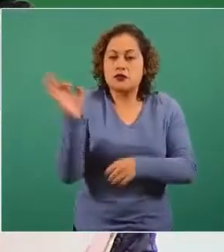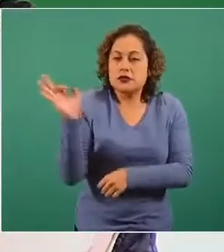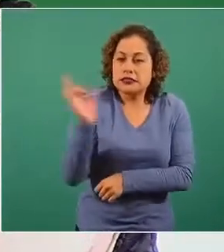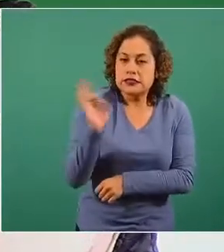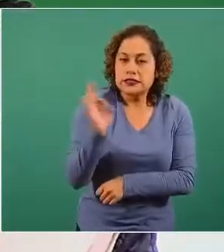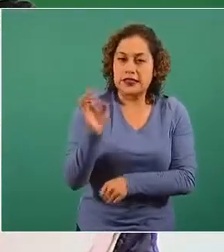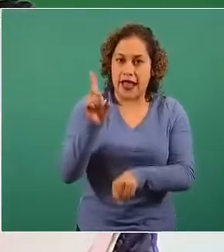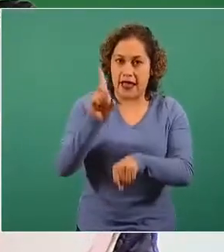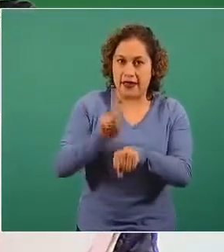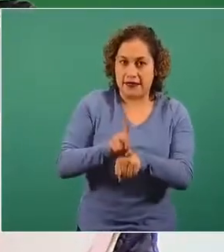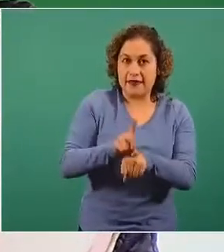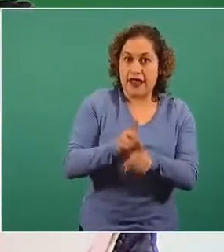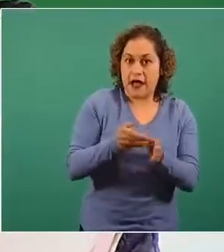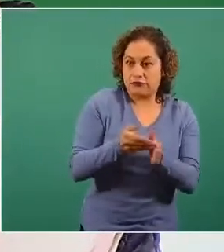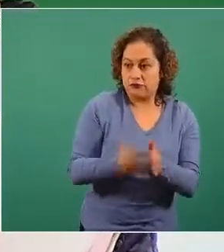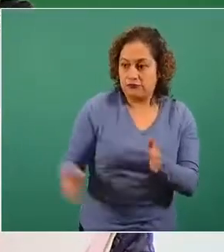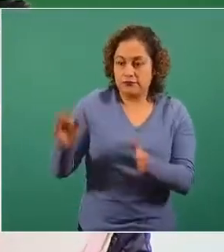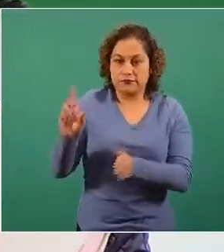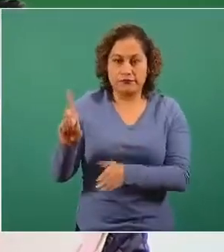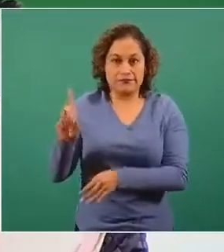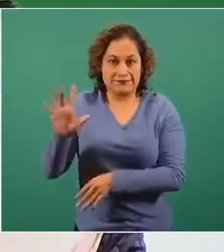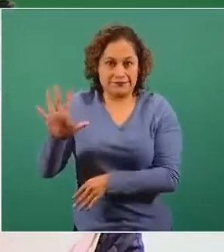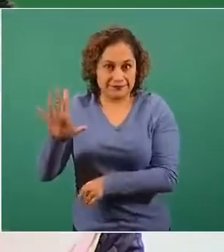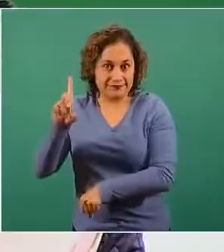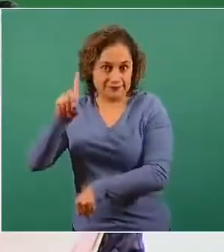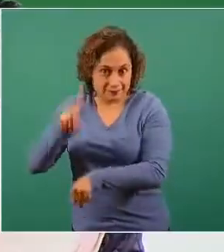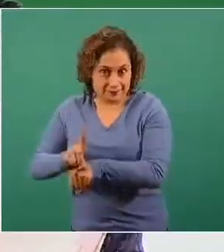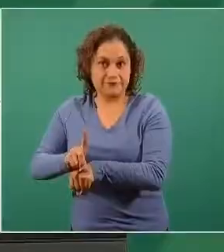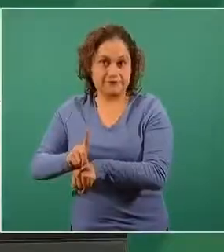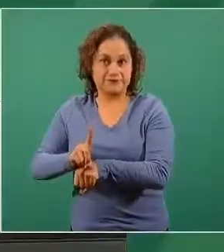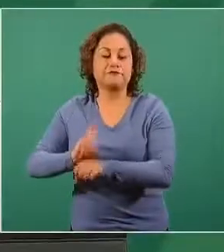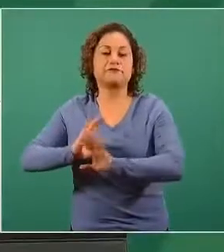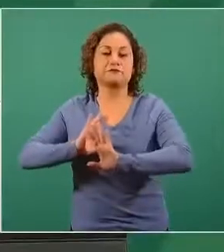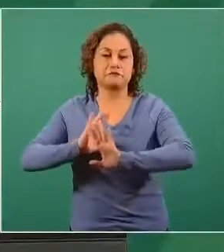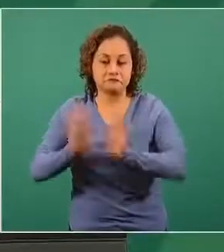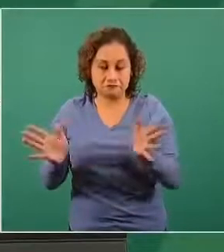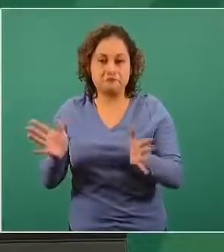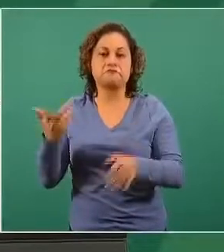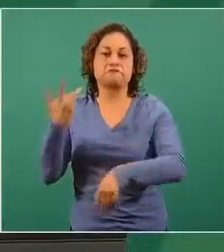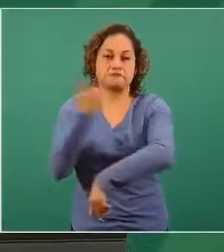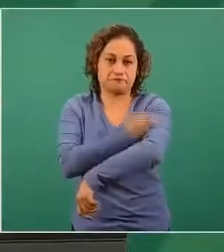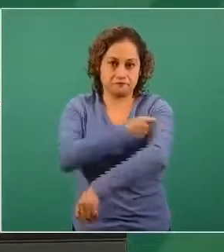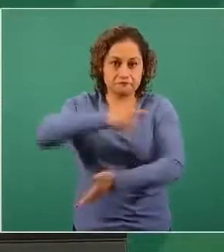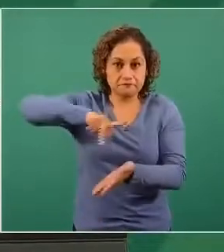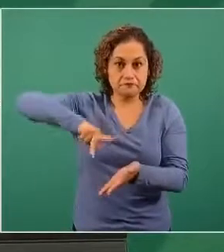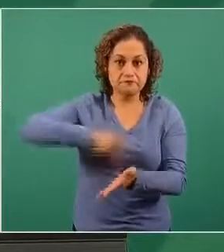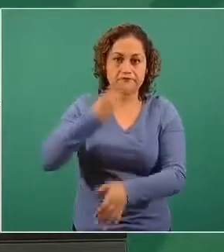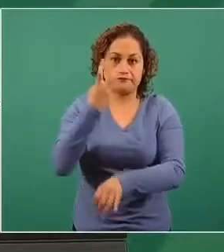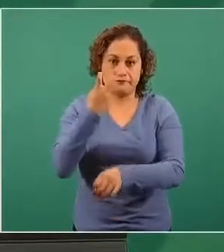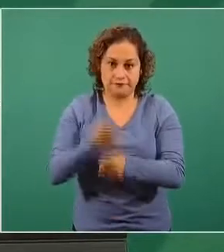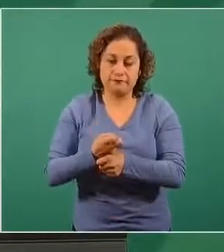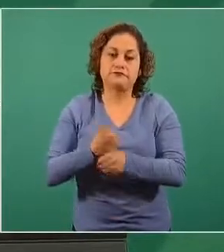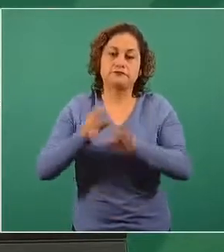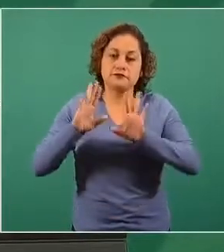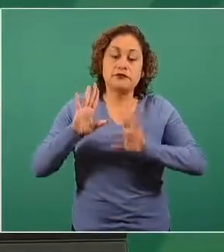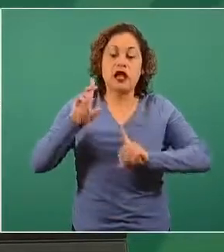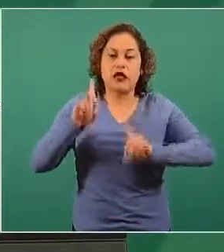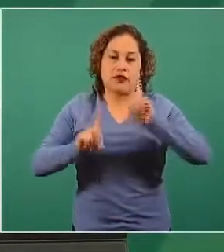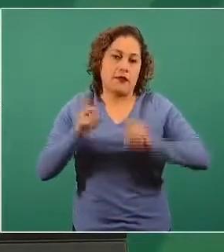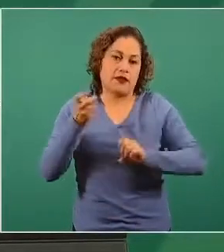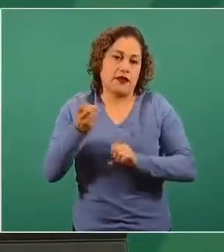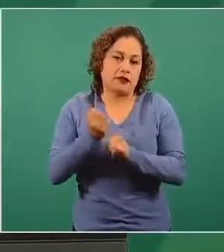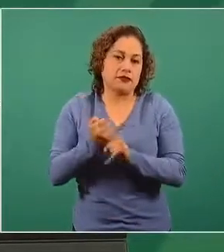de que se aplicó la primera dosis, al día 35, de acuerdo a la información que tuvimos